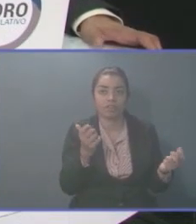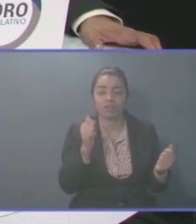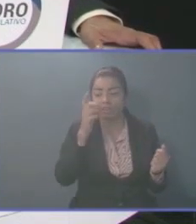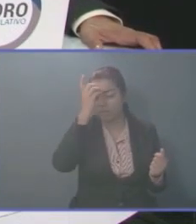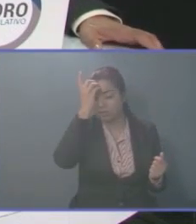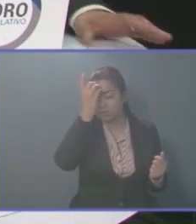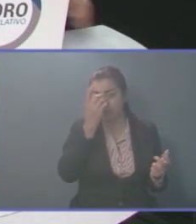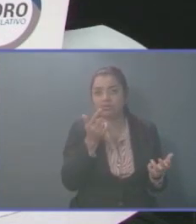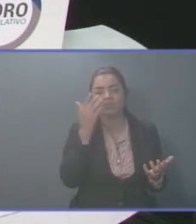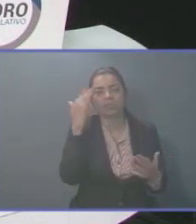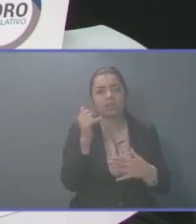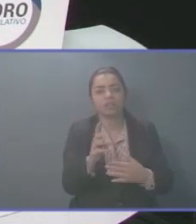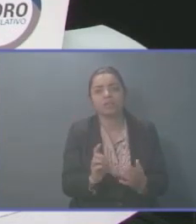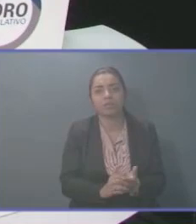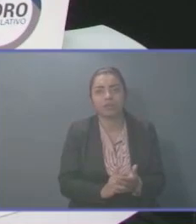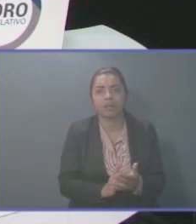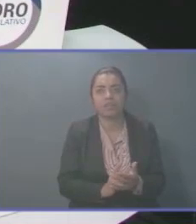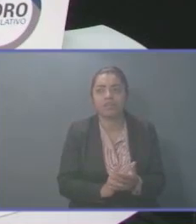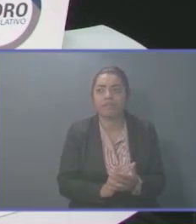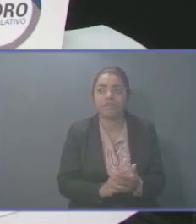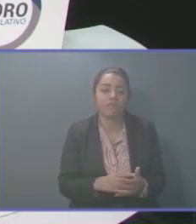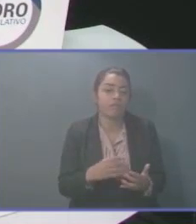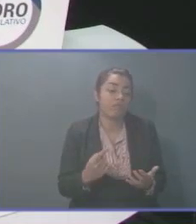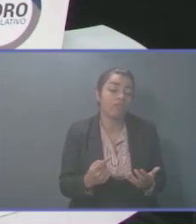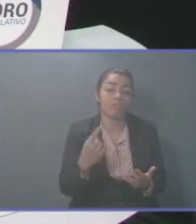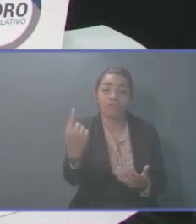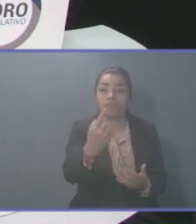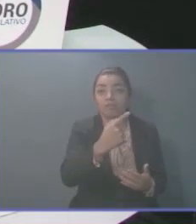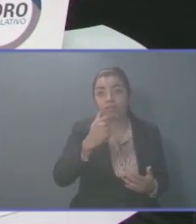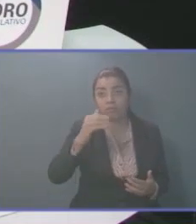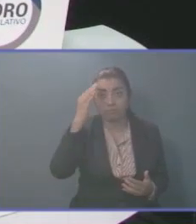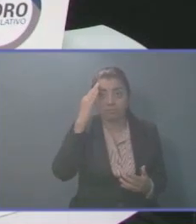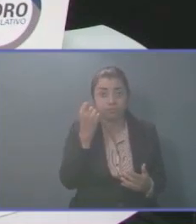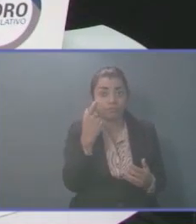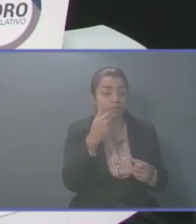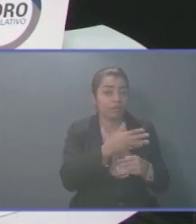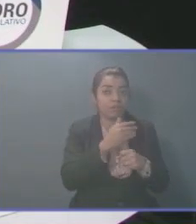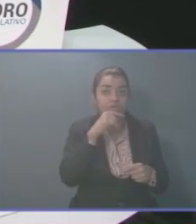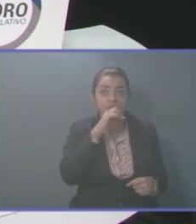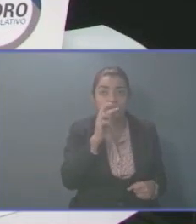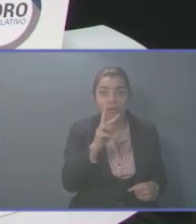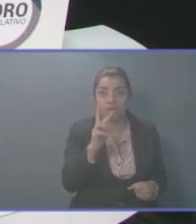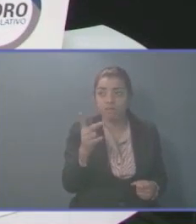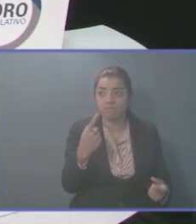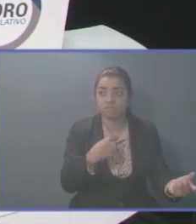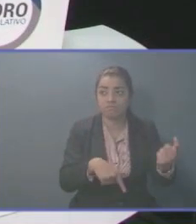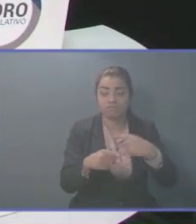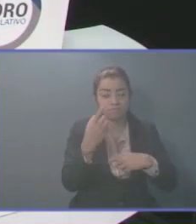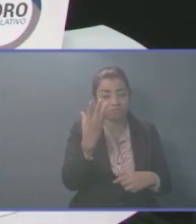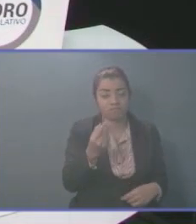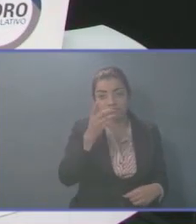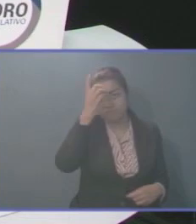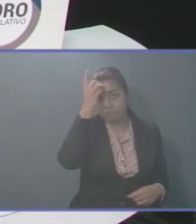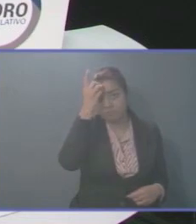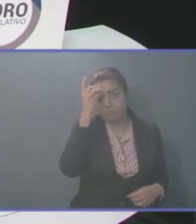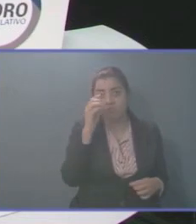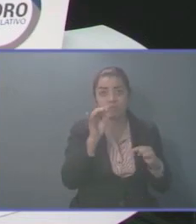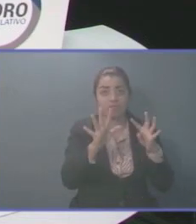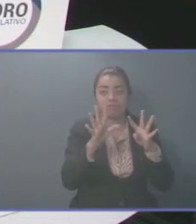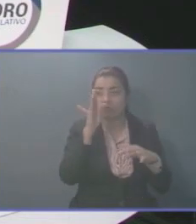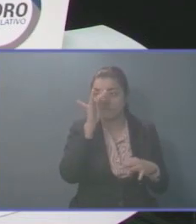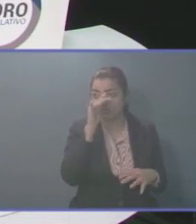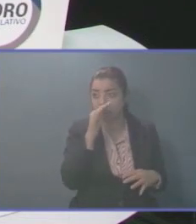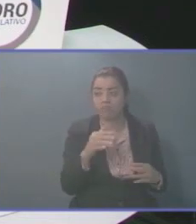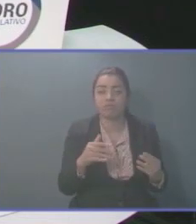domingo. Diputada, para que la gente entienda, el FMLN no se hizo presente el día domingo a